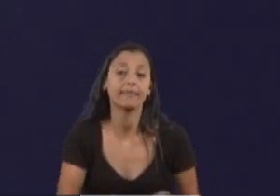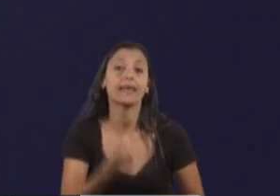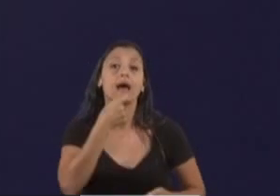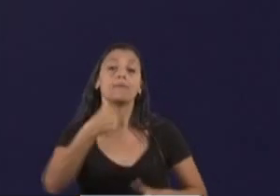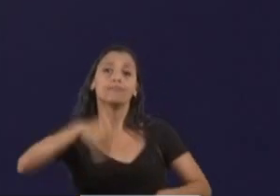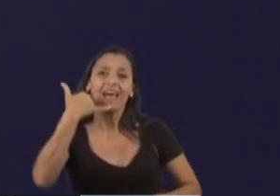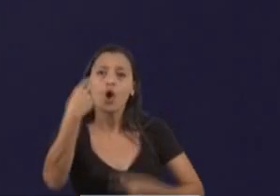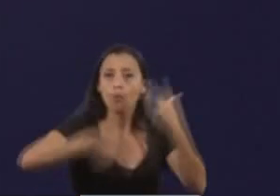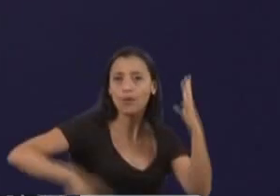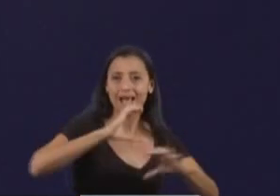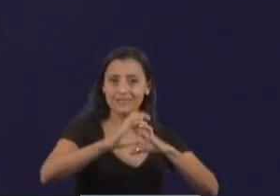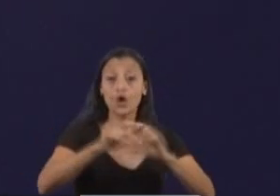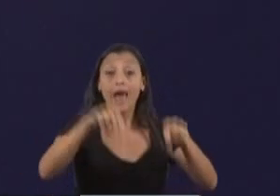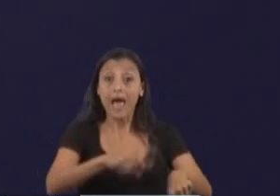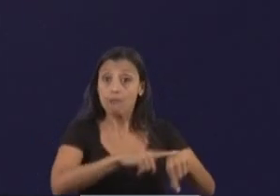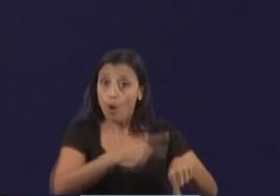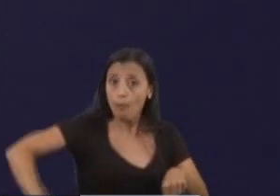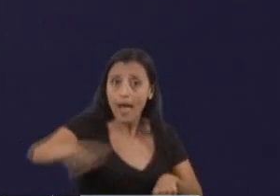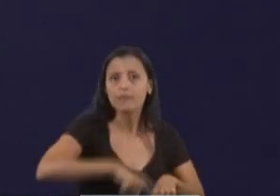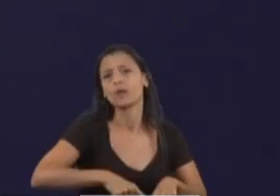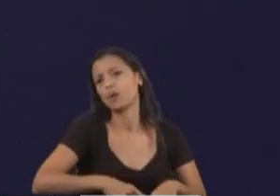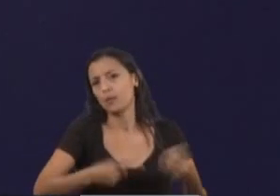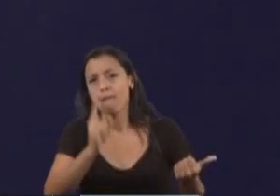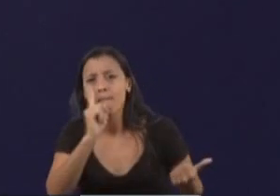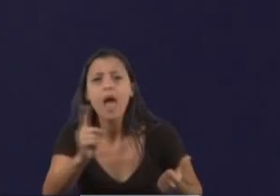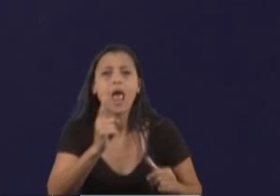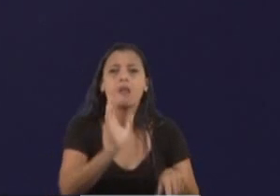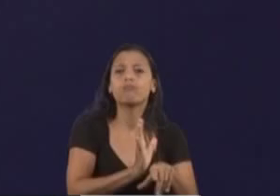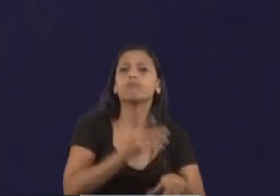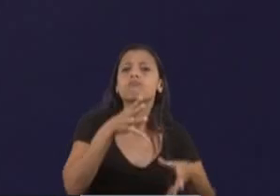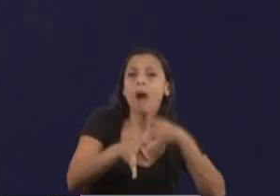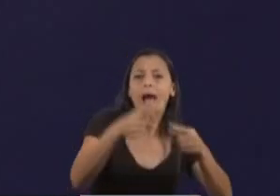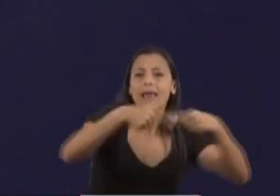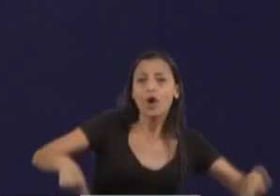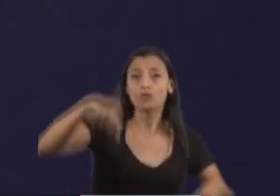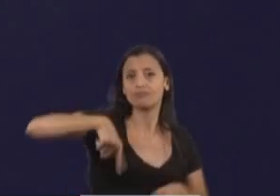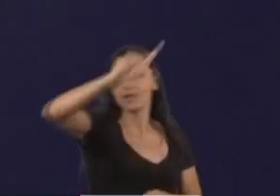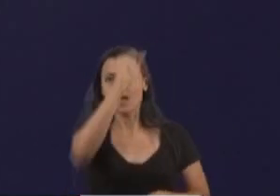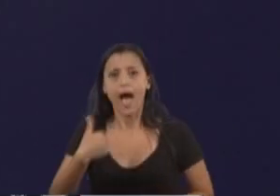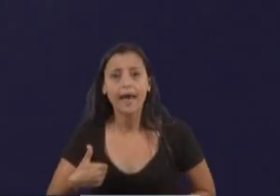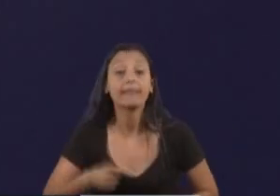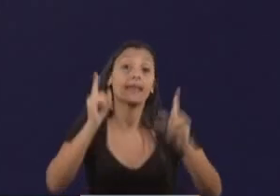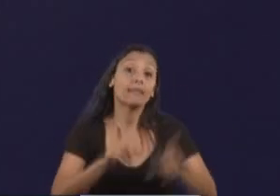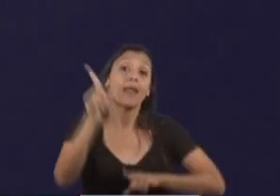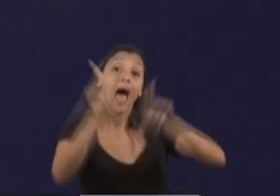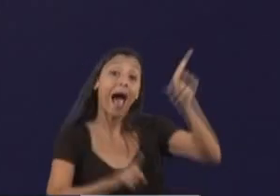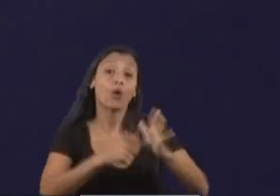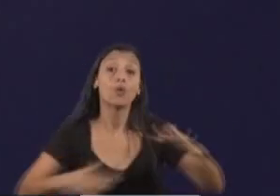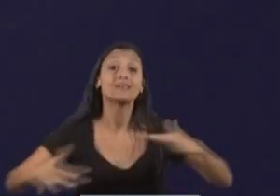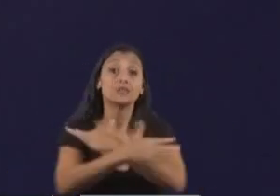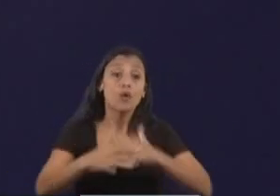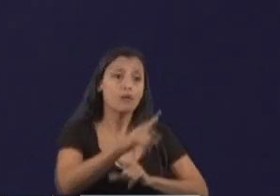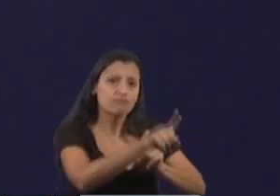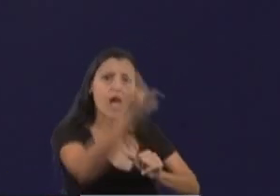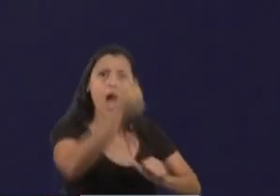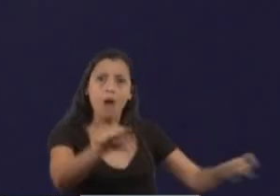Starlink. Desde entonces se instalaron miles de equipos en Argentina y miles de argentinos de localidades alejadas de las grandes ciudades lograron